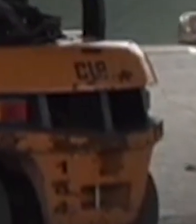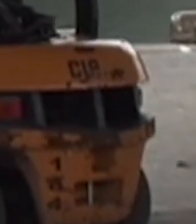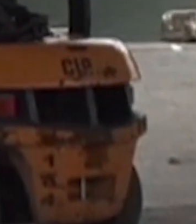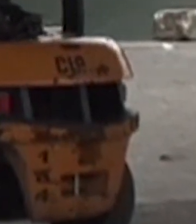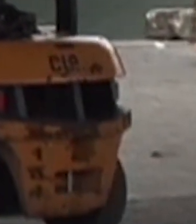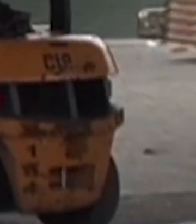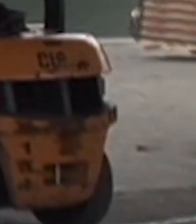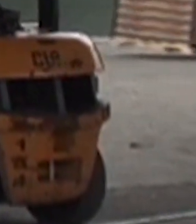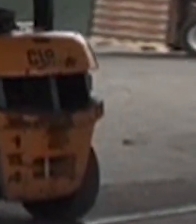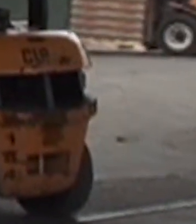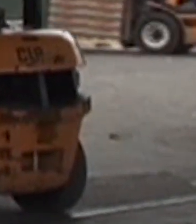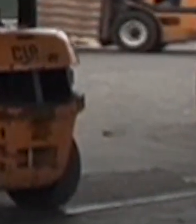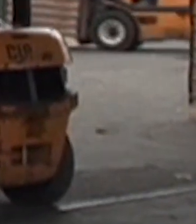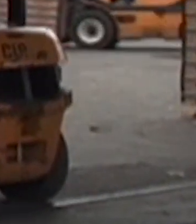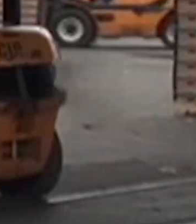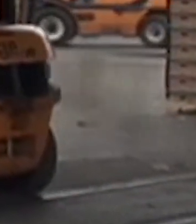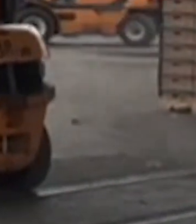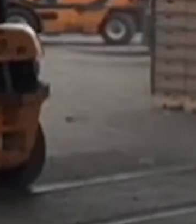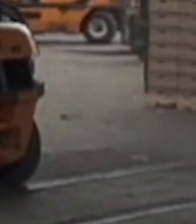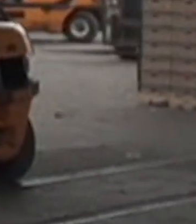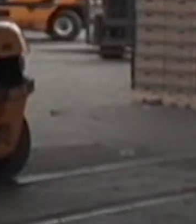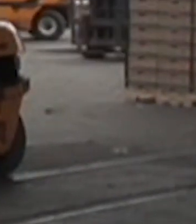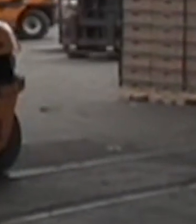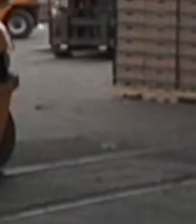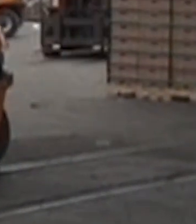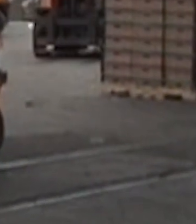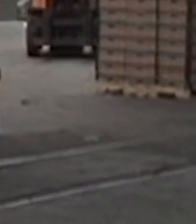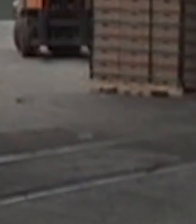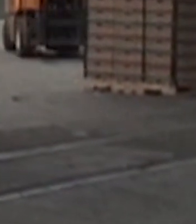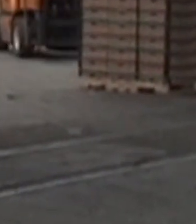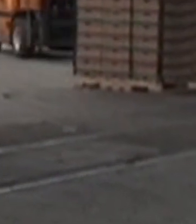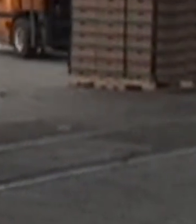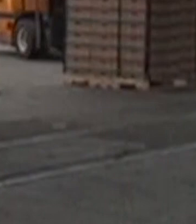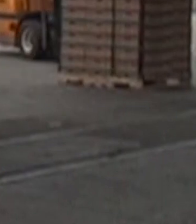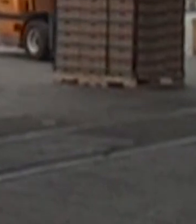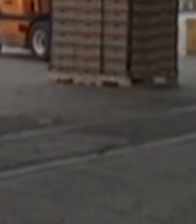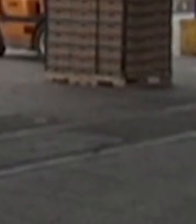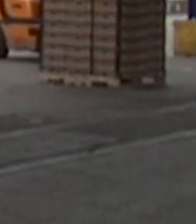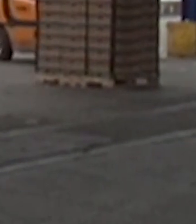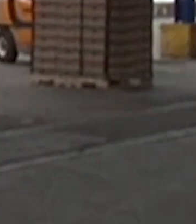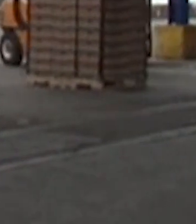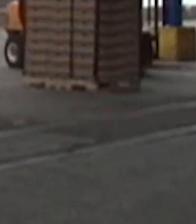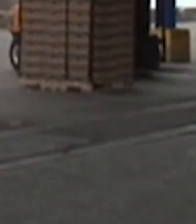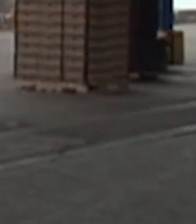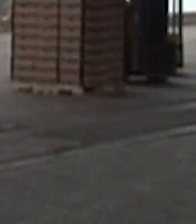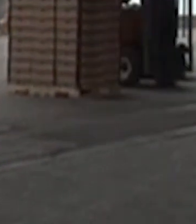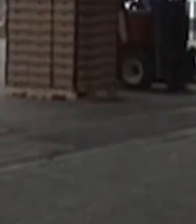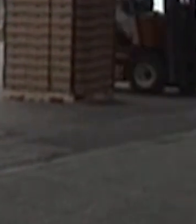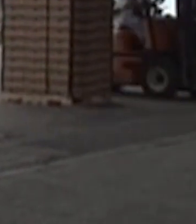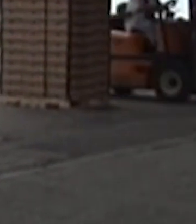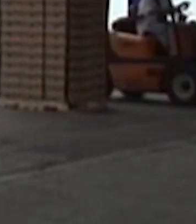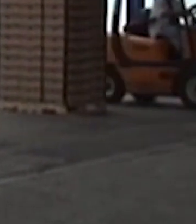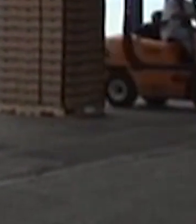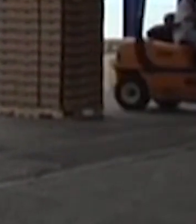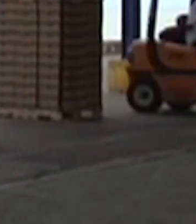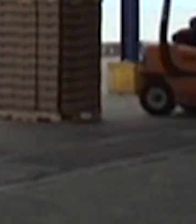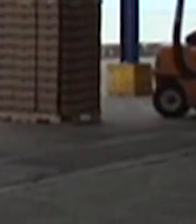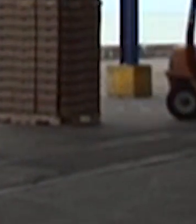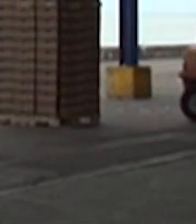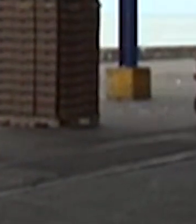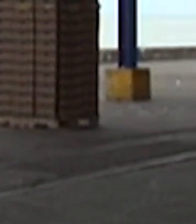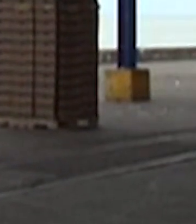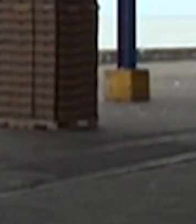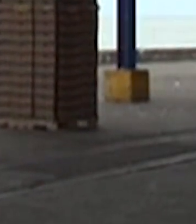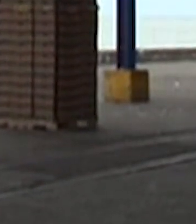el país tiene que enfrentar en los próximos 50 años es la modernización de la infraestructura física.